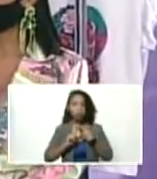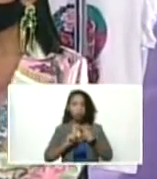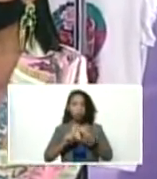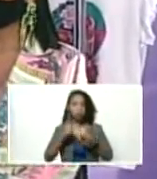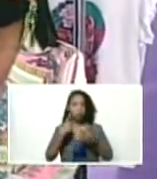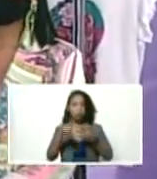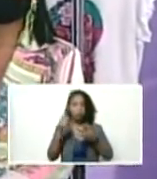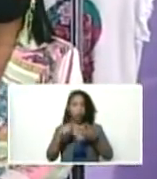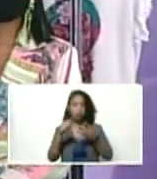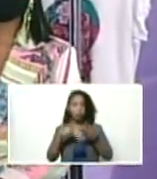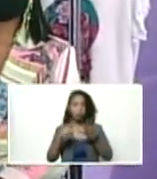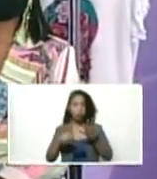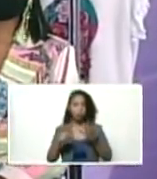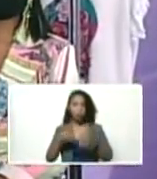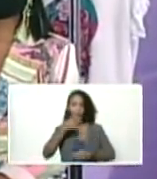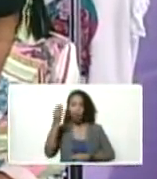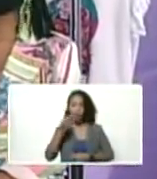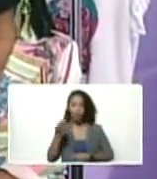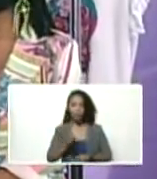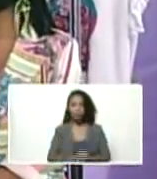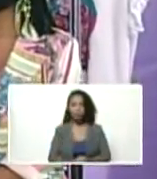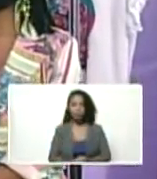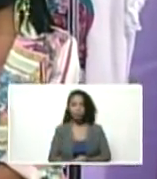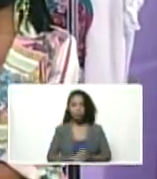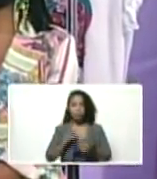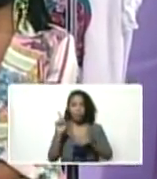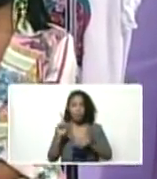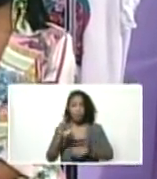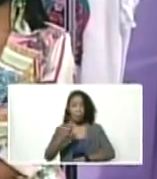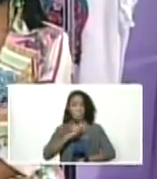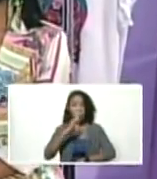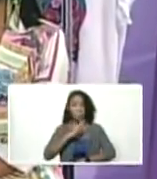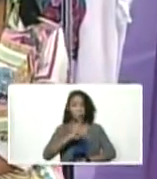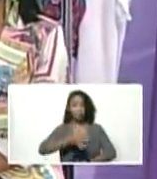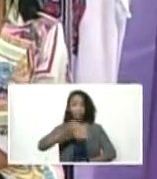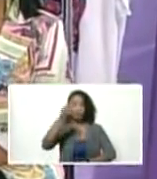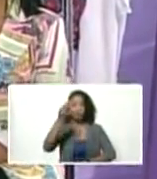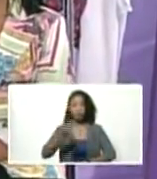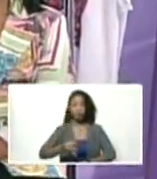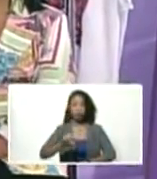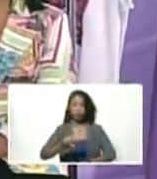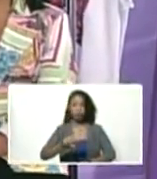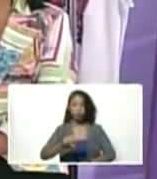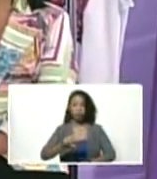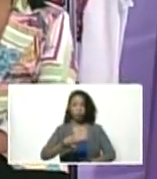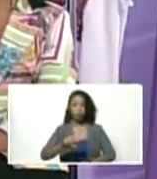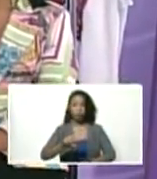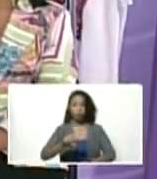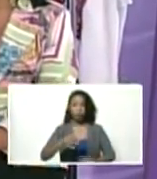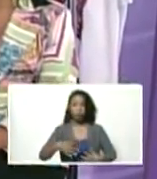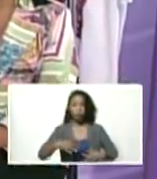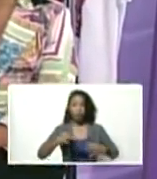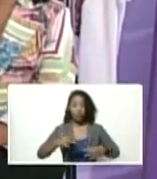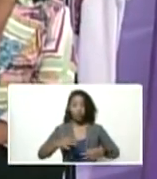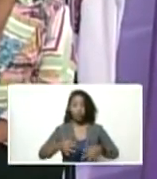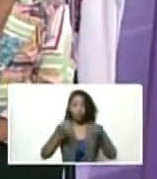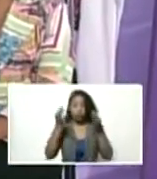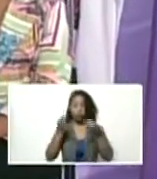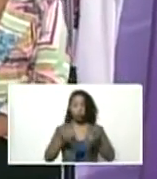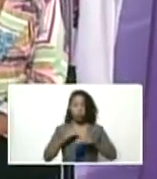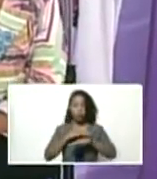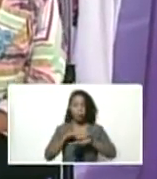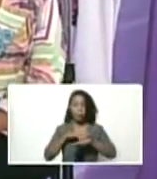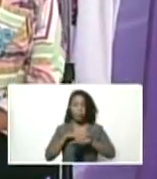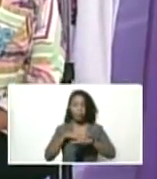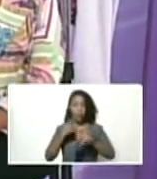etcétera, etcétera. De verdad, esto es pura calidad. Y Claudipel, me dice aquí la ministra de